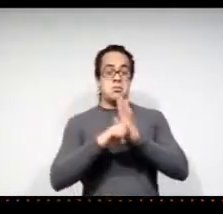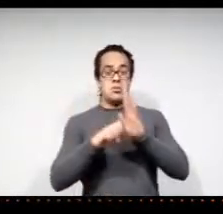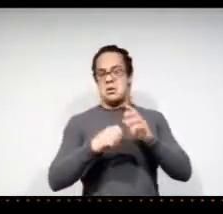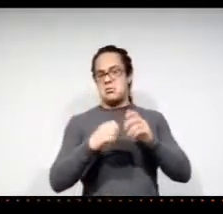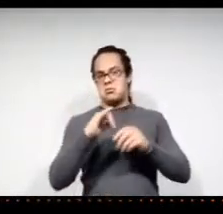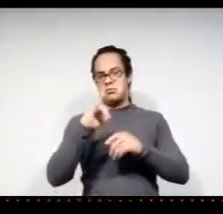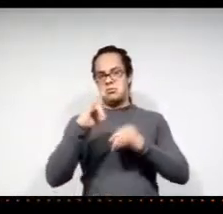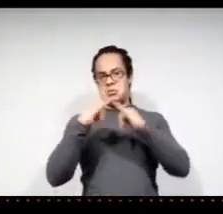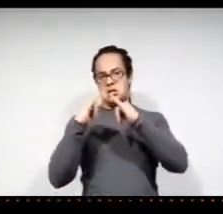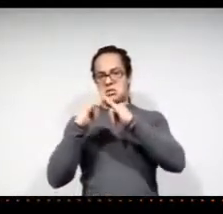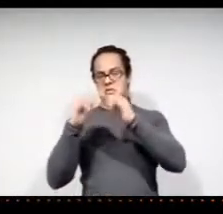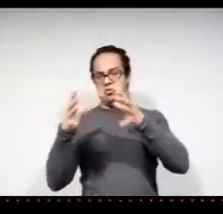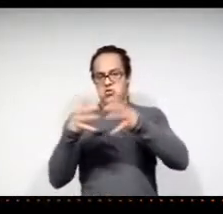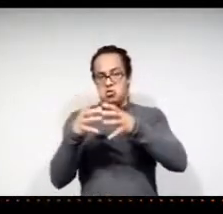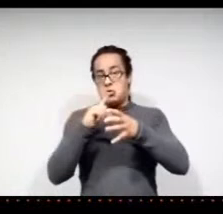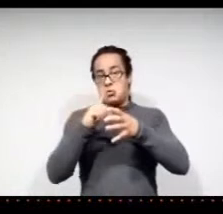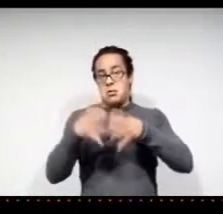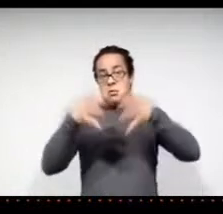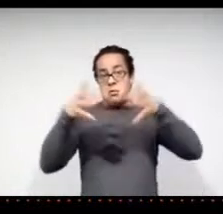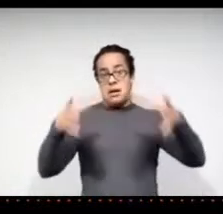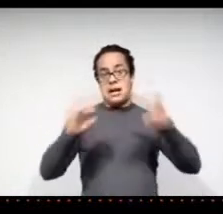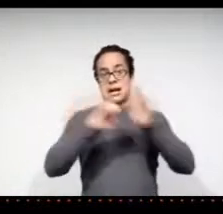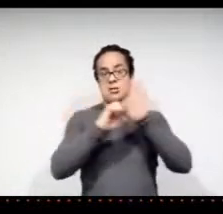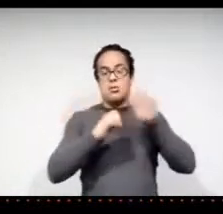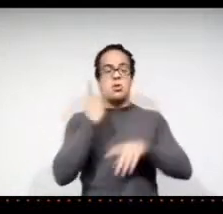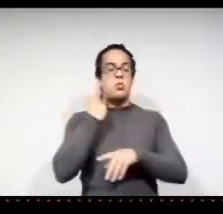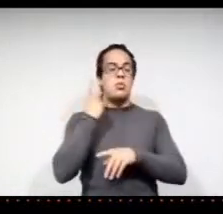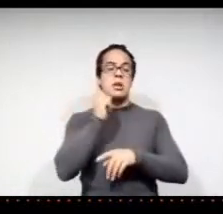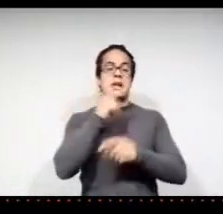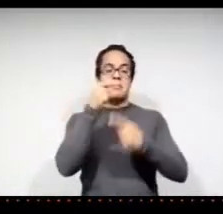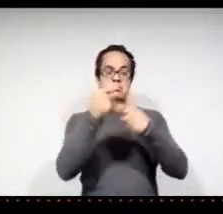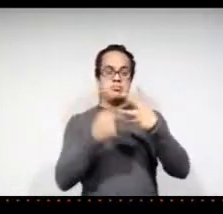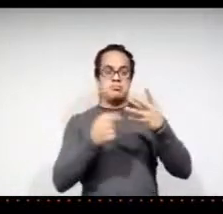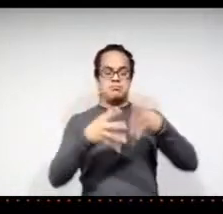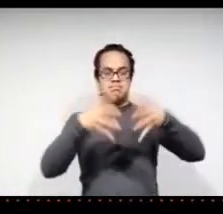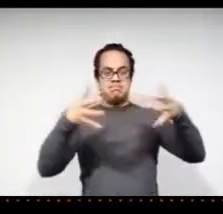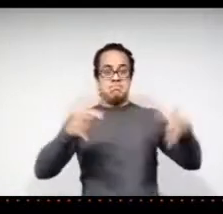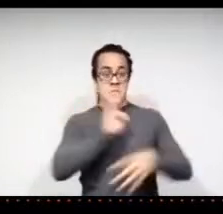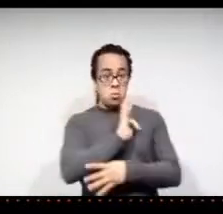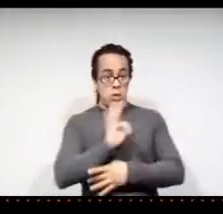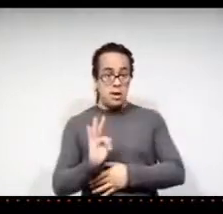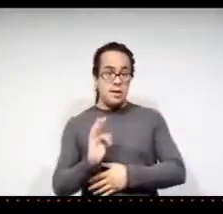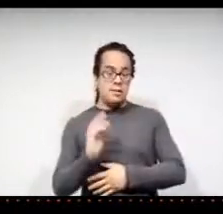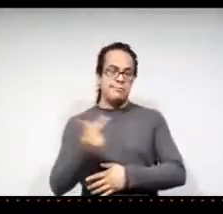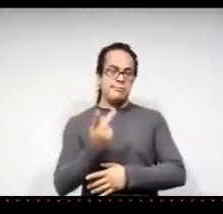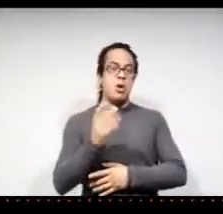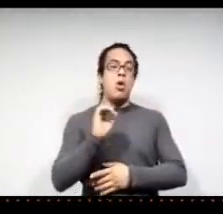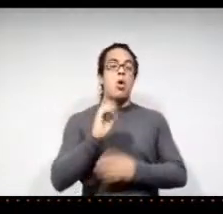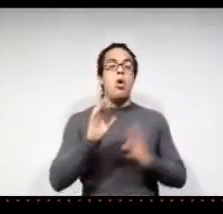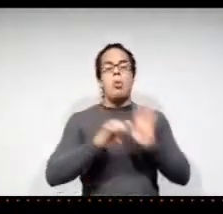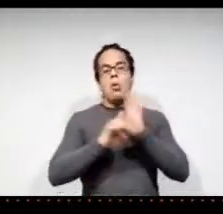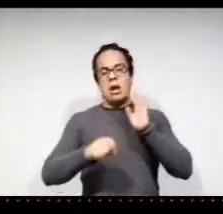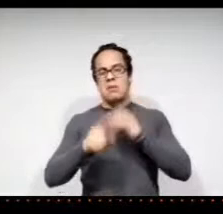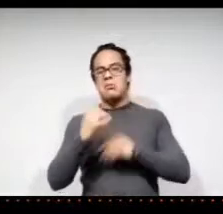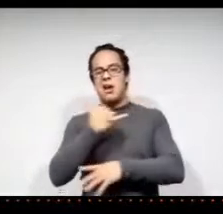la política educativa, pasando por todos los demás elementos? ¿O vamos a caer en los mismos errores o